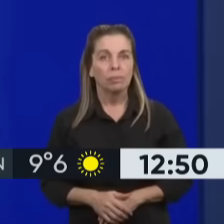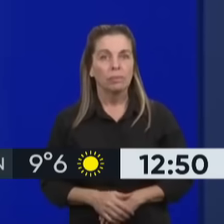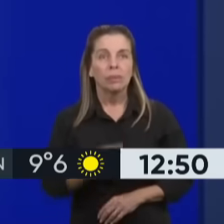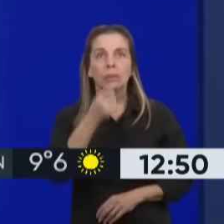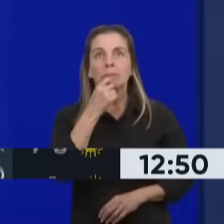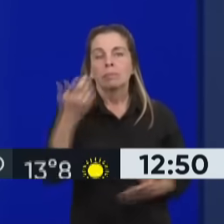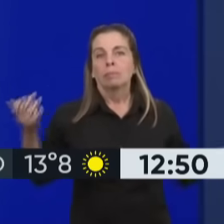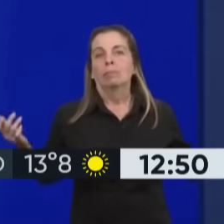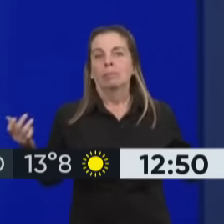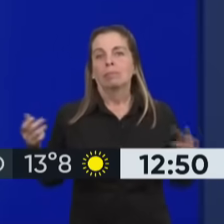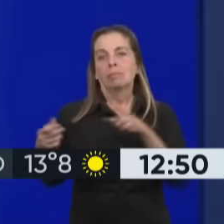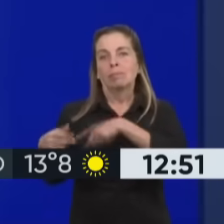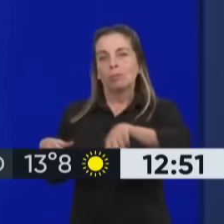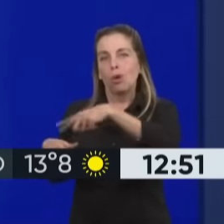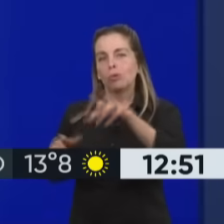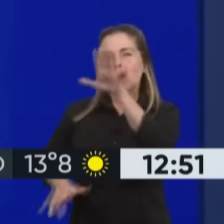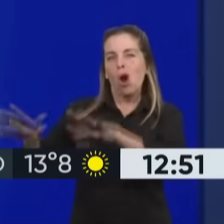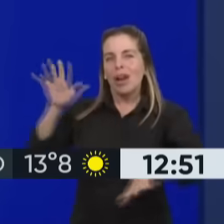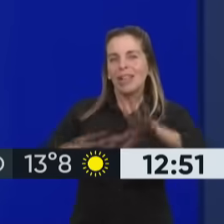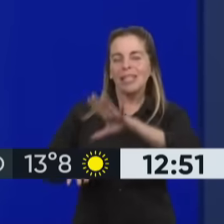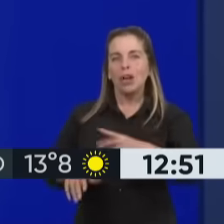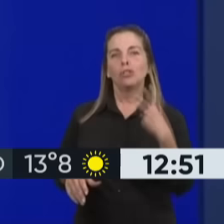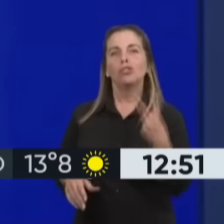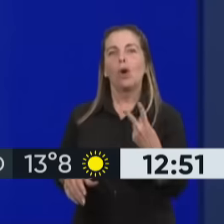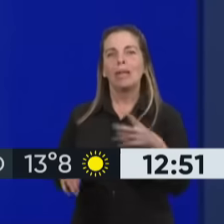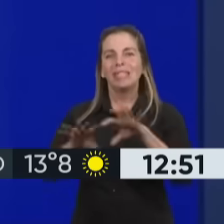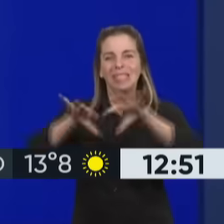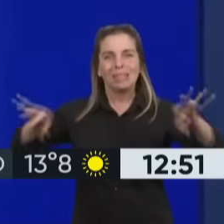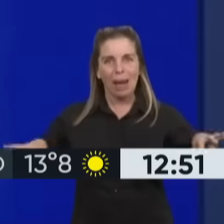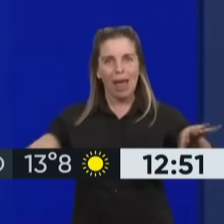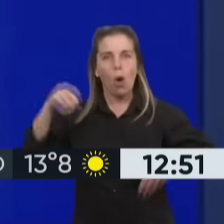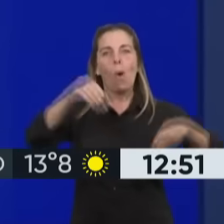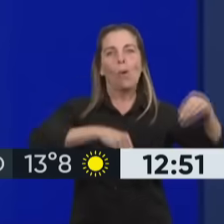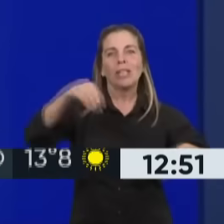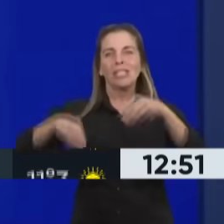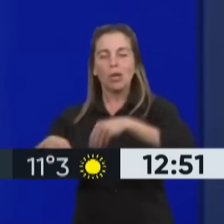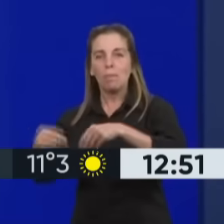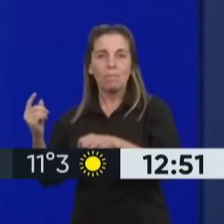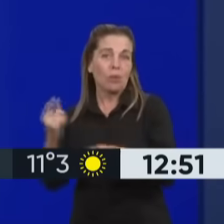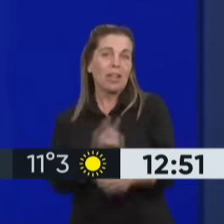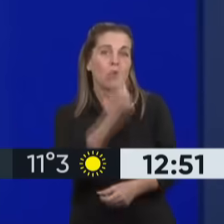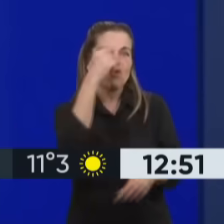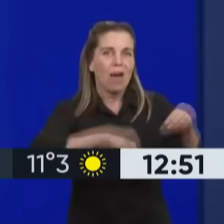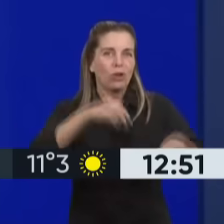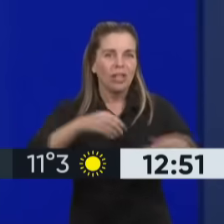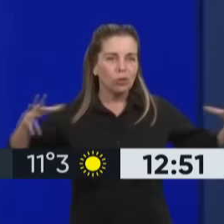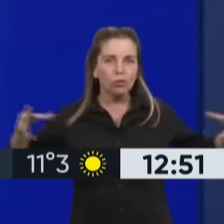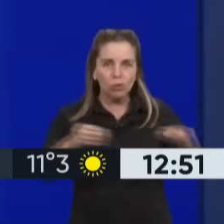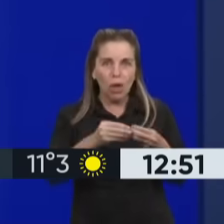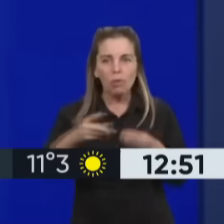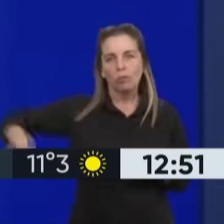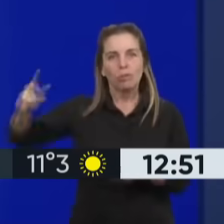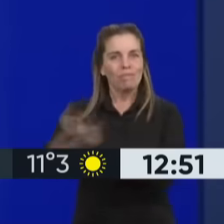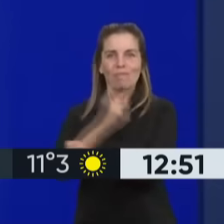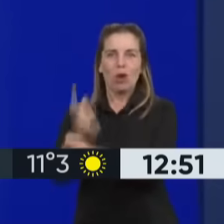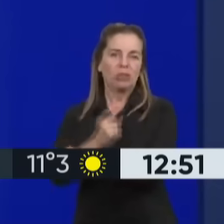desdoblan las elecciones porque no pueden enfrentar al gobierno nacional de manera plena y genuina. Por